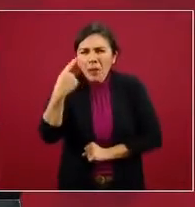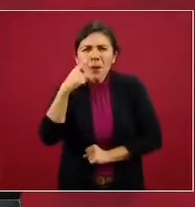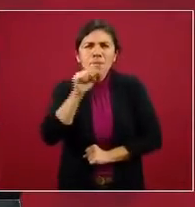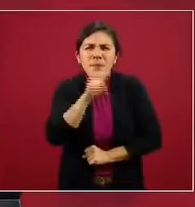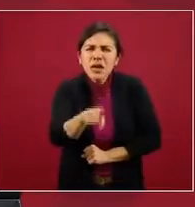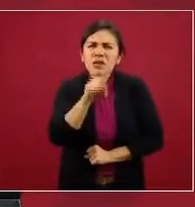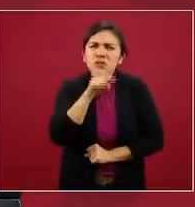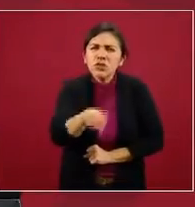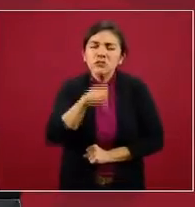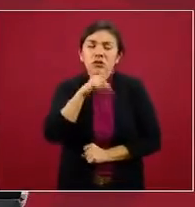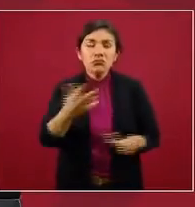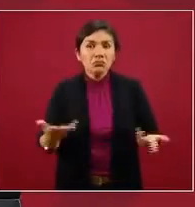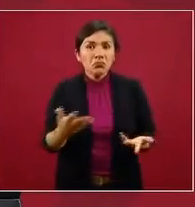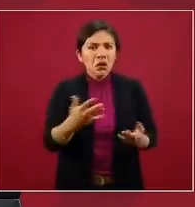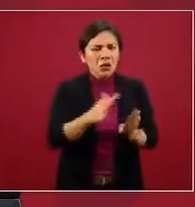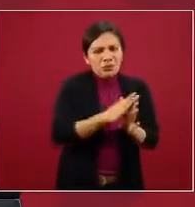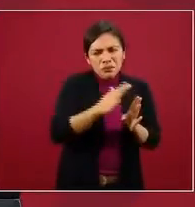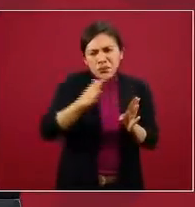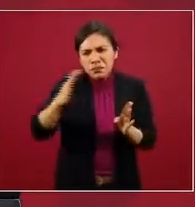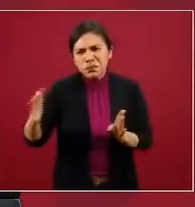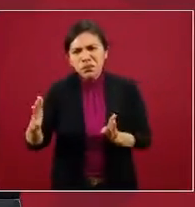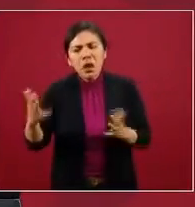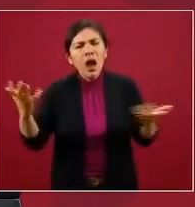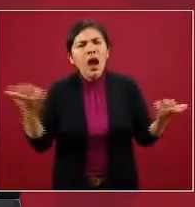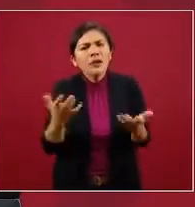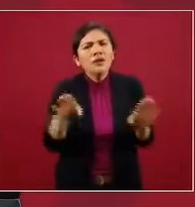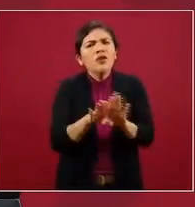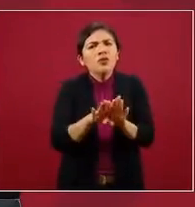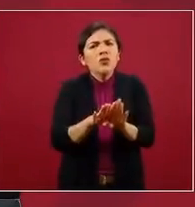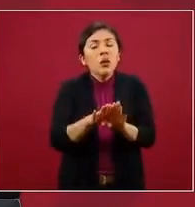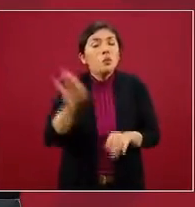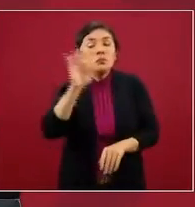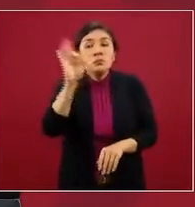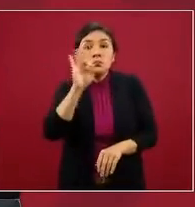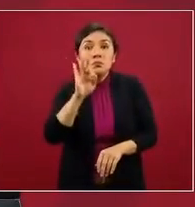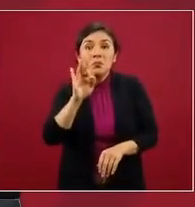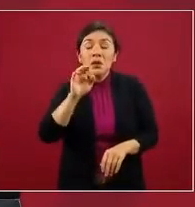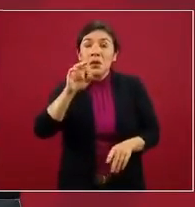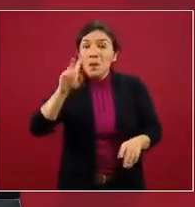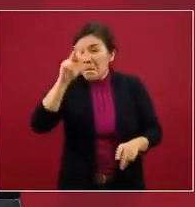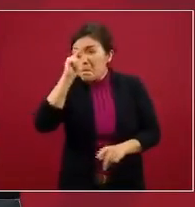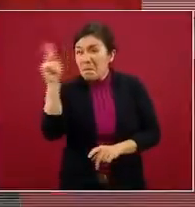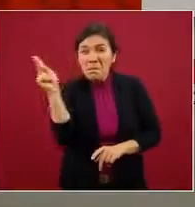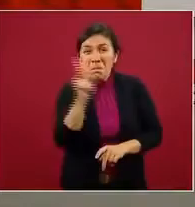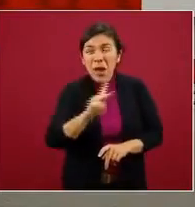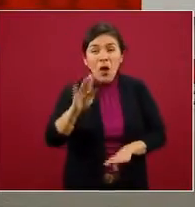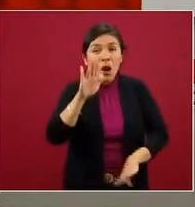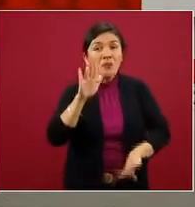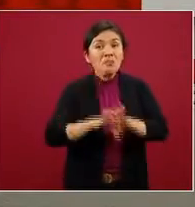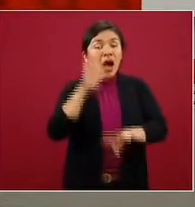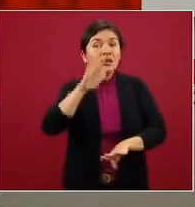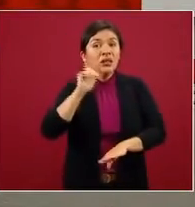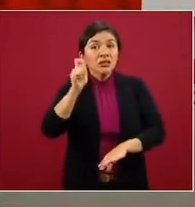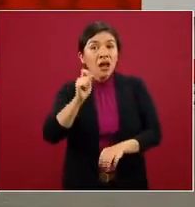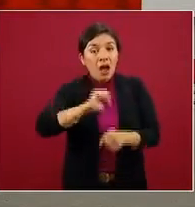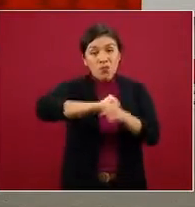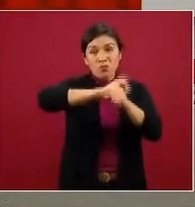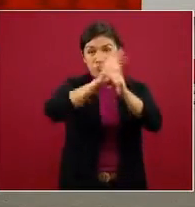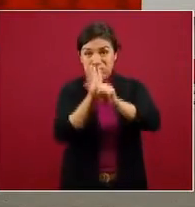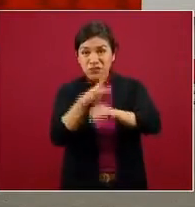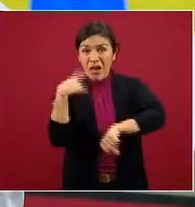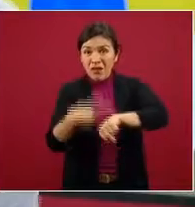estaba conduciendo a la situación de que si se polarizaba la conducción de la